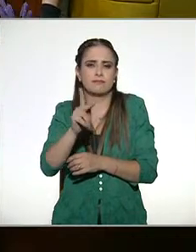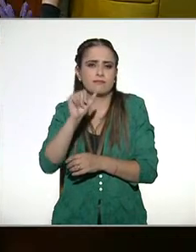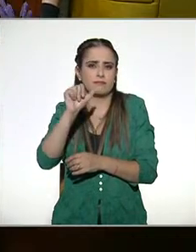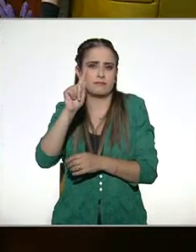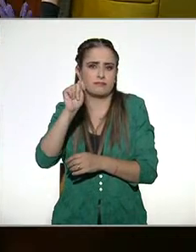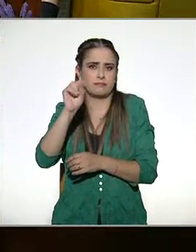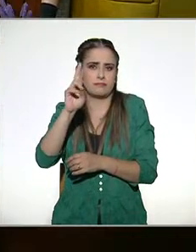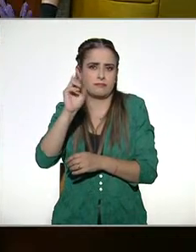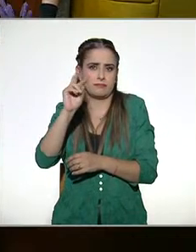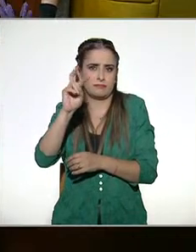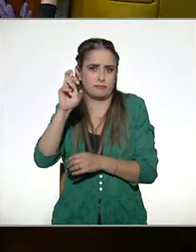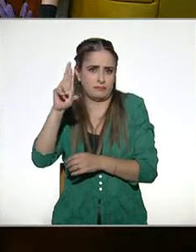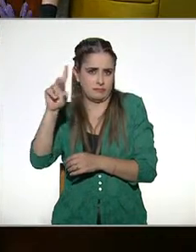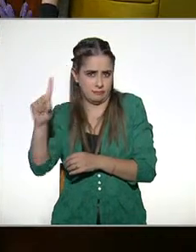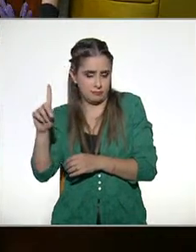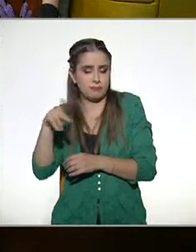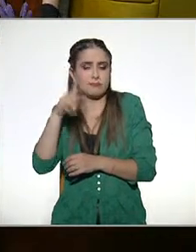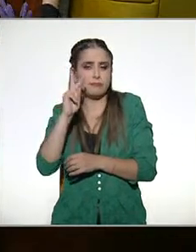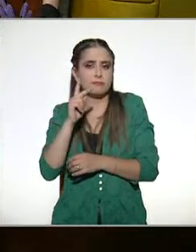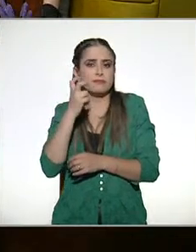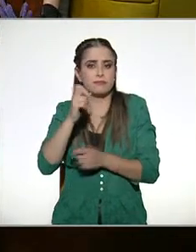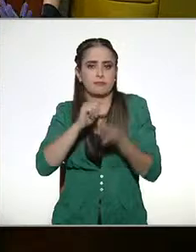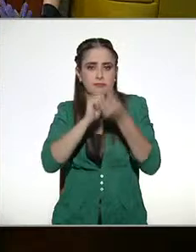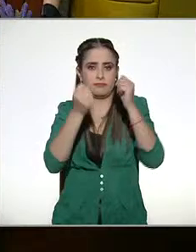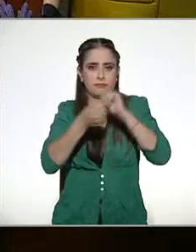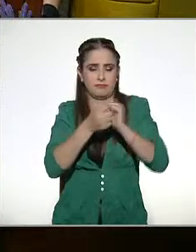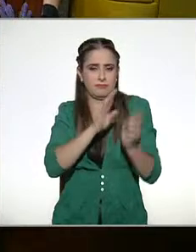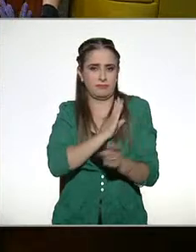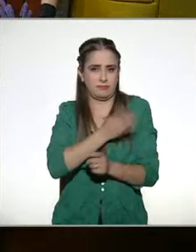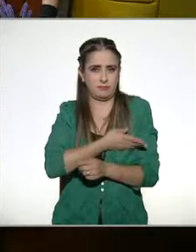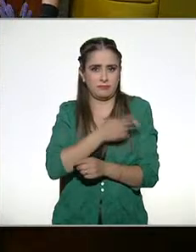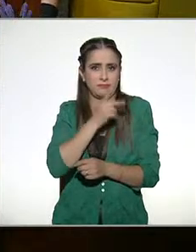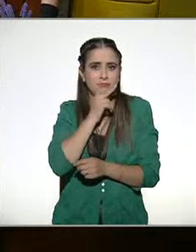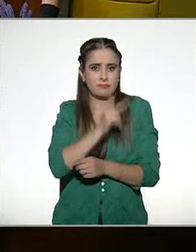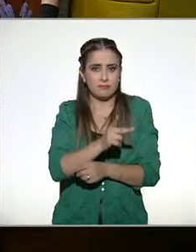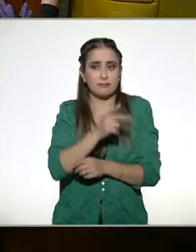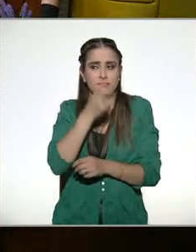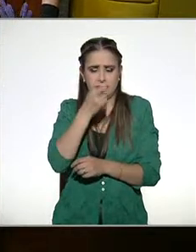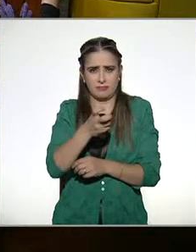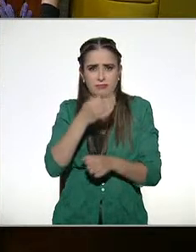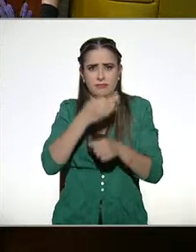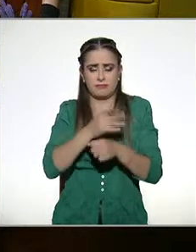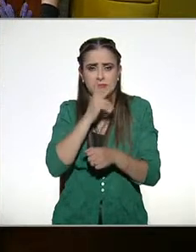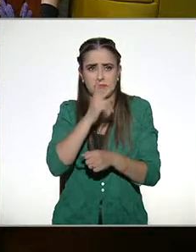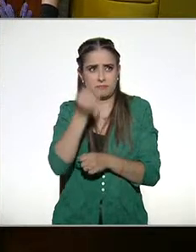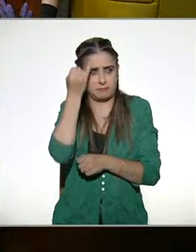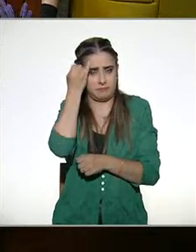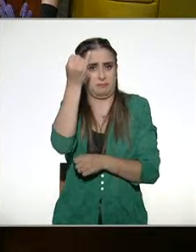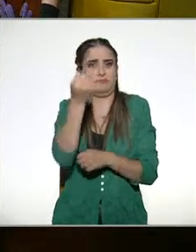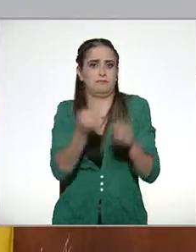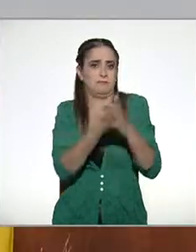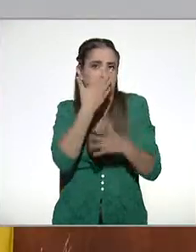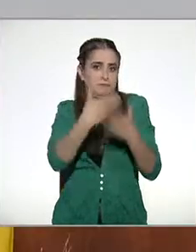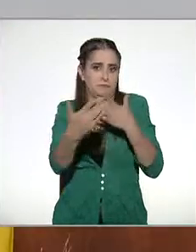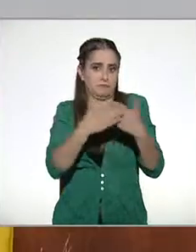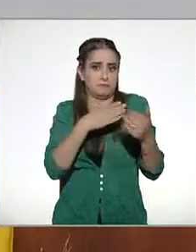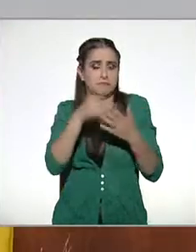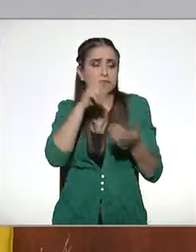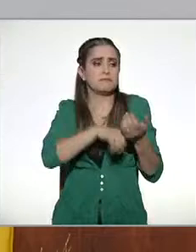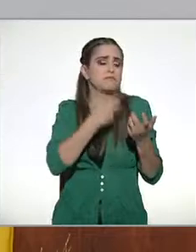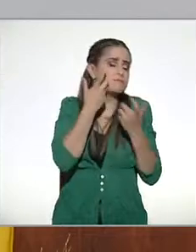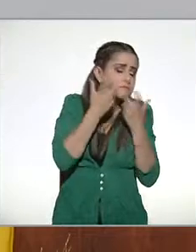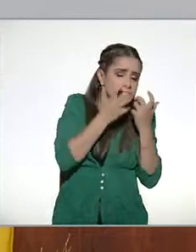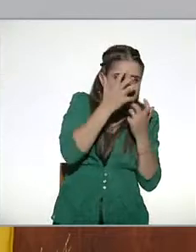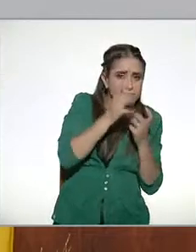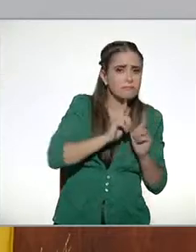tradujeron aquí en español pero son estas cosas de moda en donde de repente descubrieron que hay personas que no son ni introvertidas ni